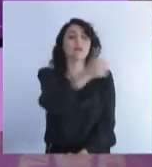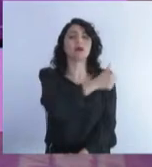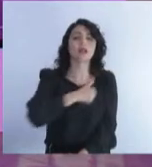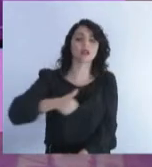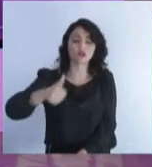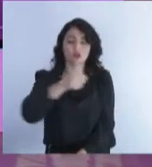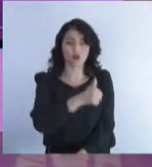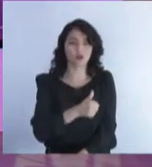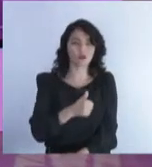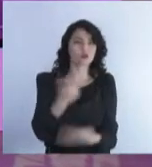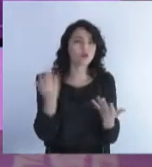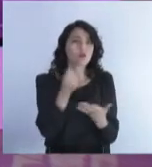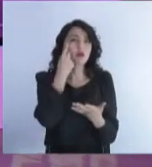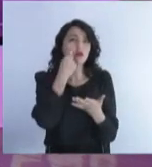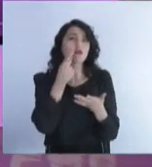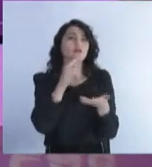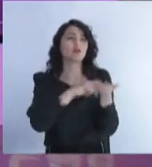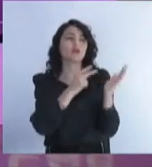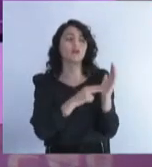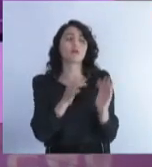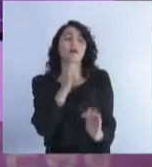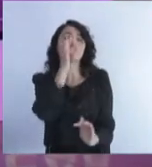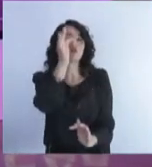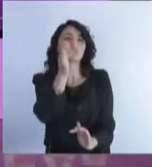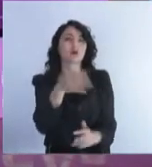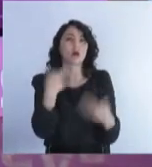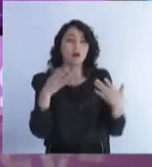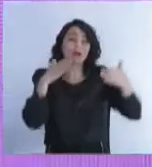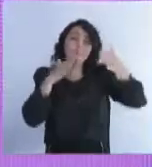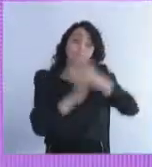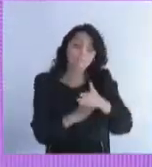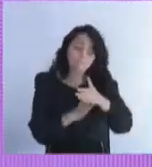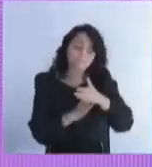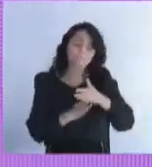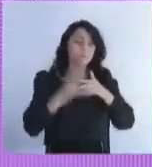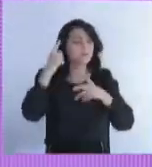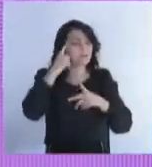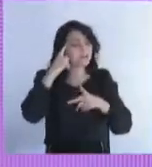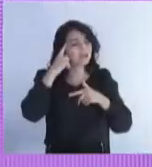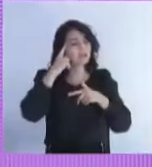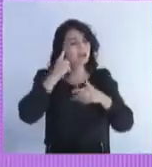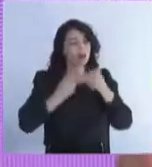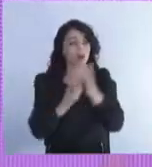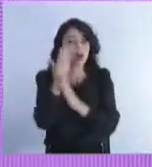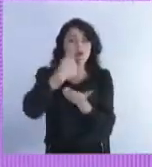hacia el futuro. No vamos a tener una pausa definitiva que nos permita hacer un nuevo plan.